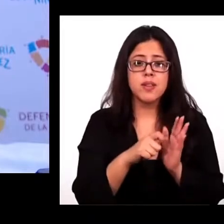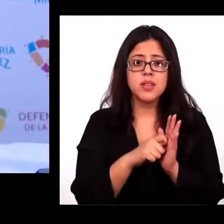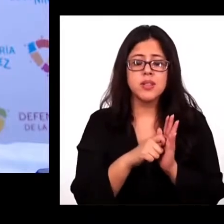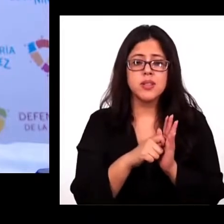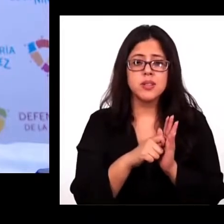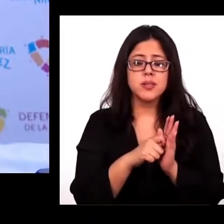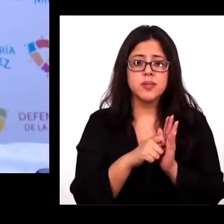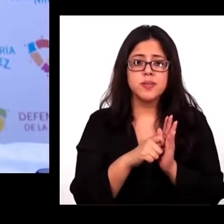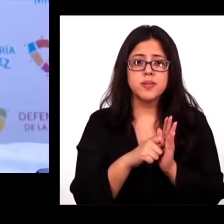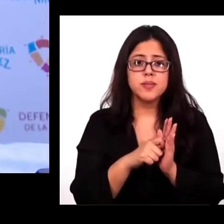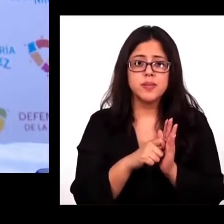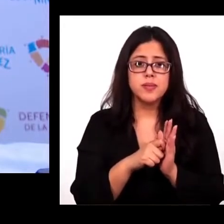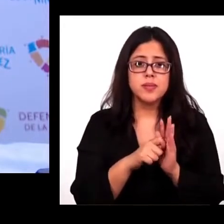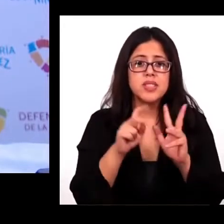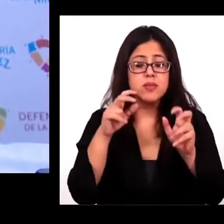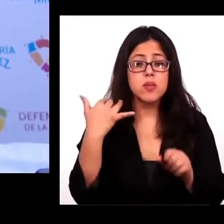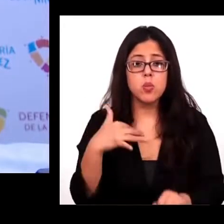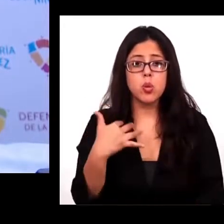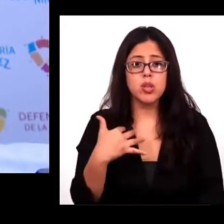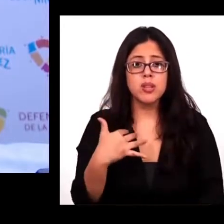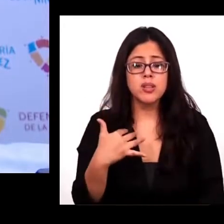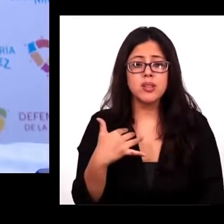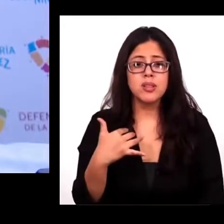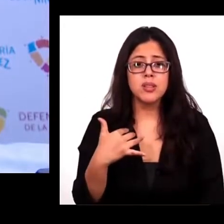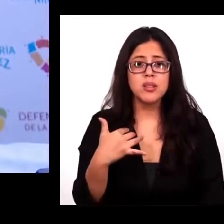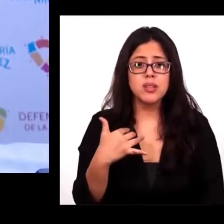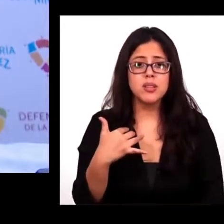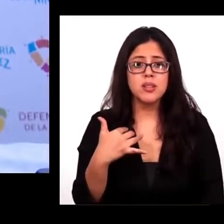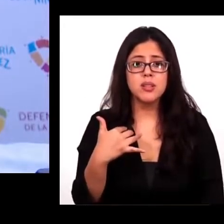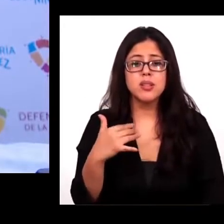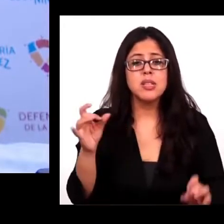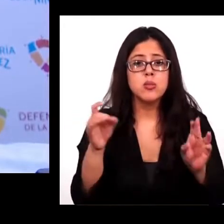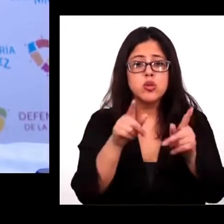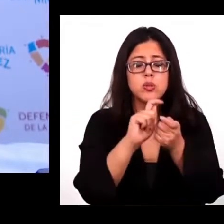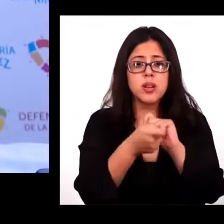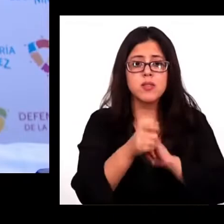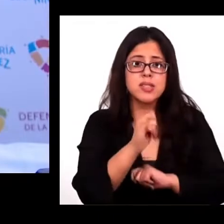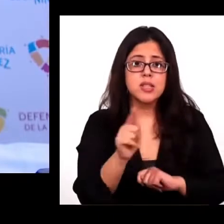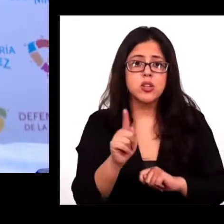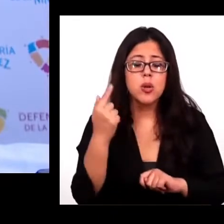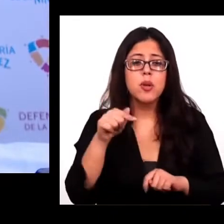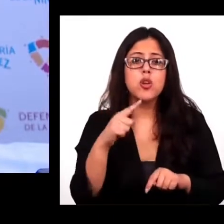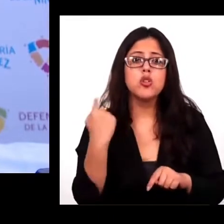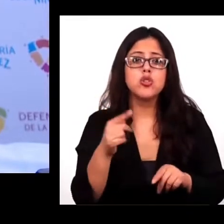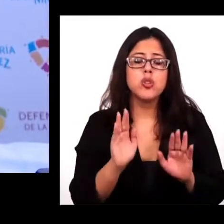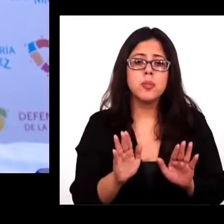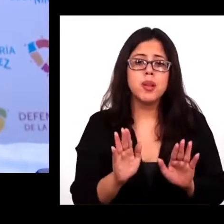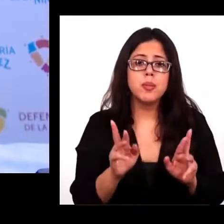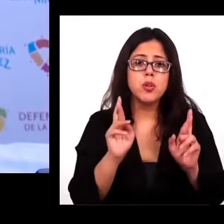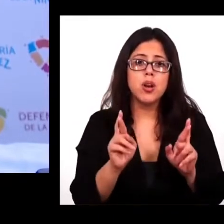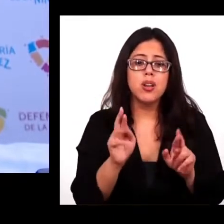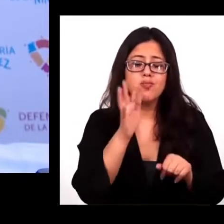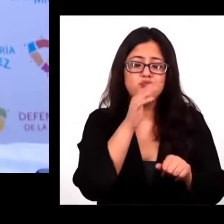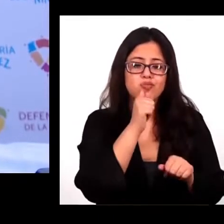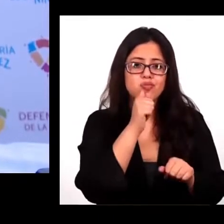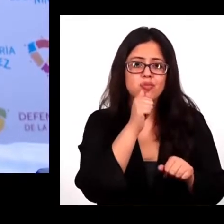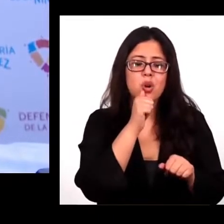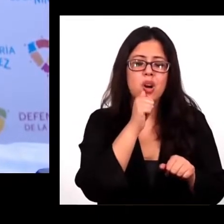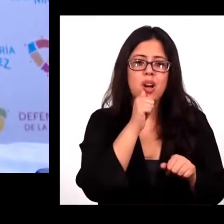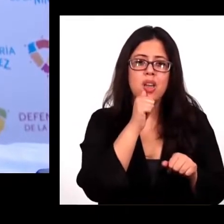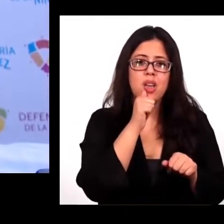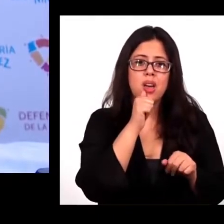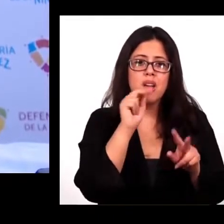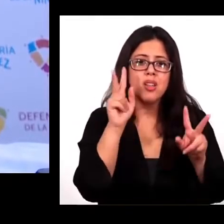ser particularmente relevante para determinar si es que eso ha cambiado o no. Esperamos nosotros que no se produzcan episodios que involucren